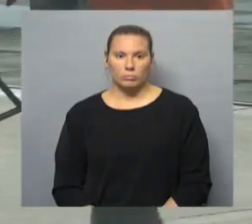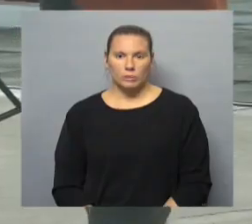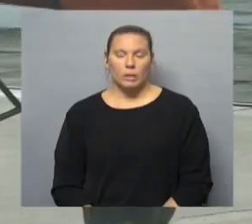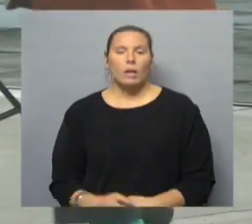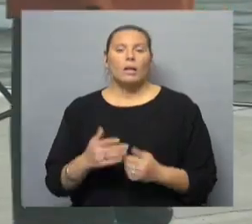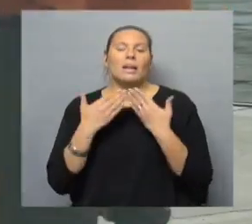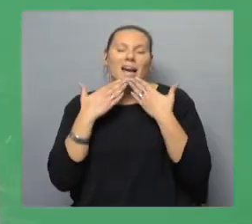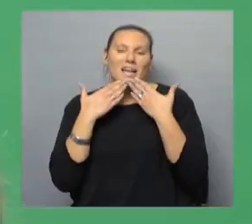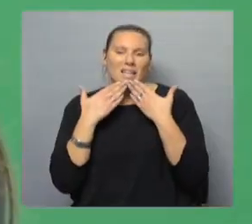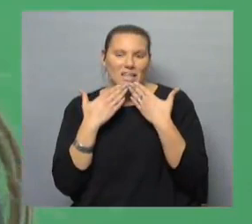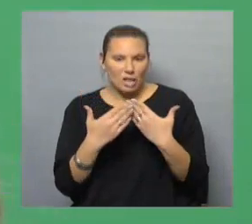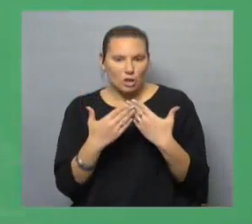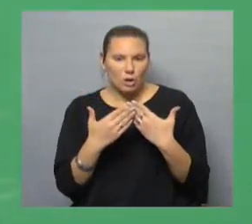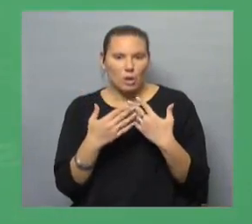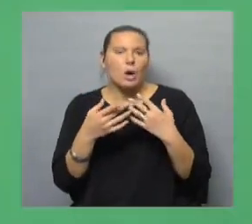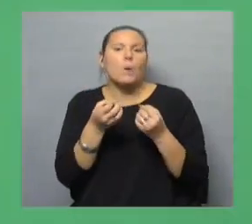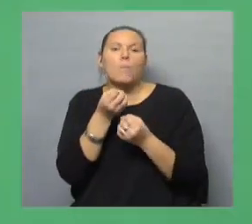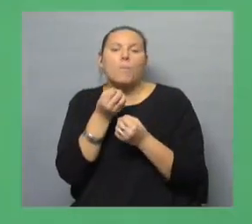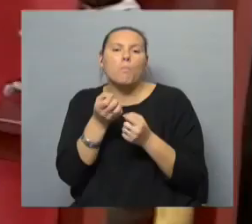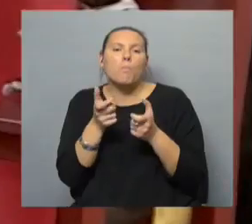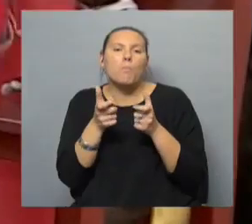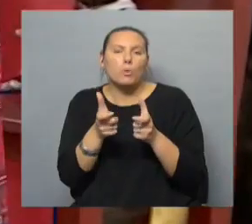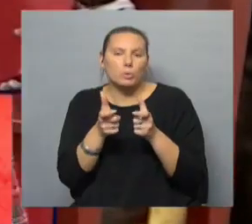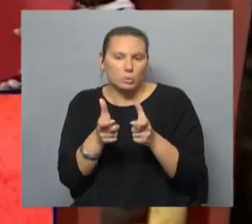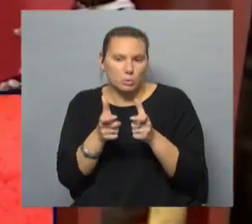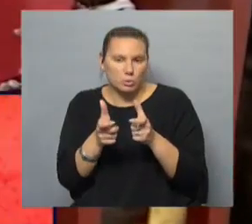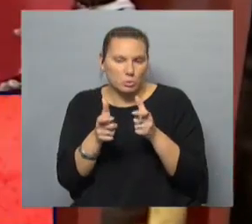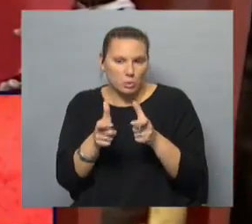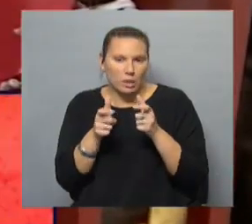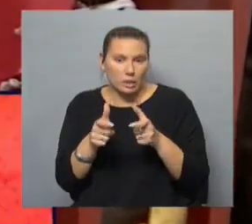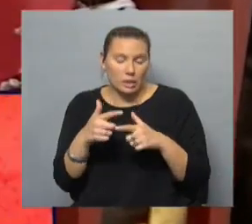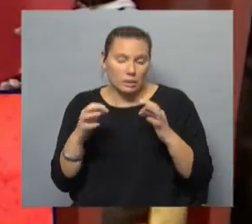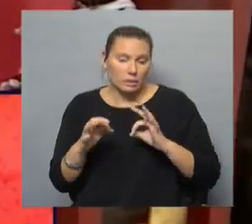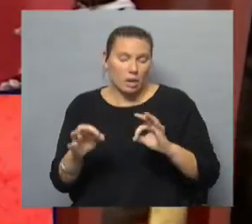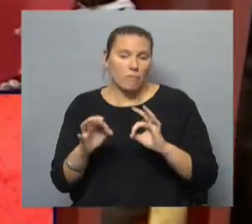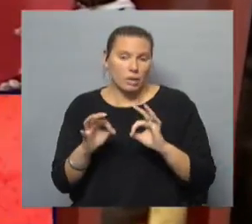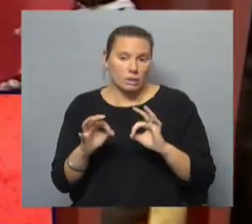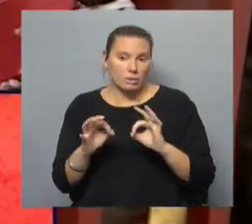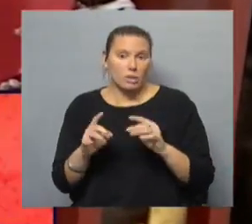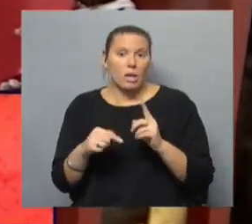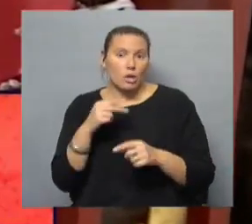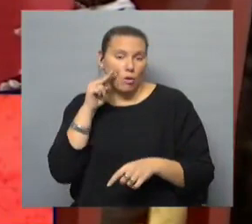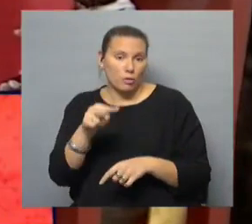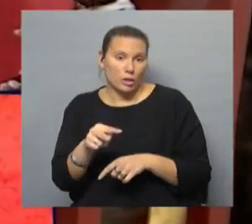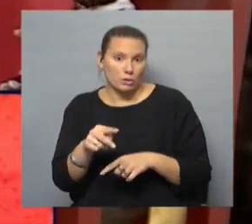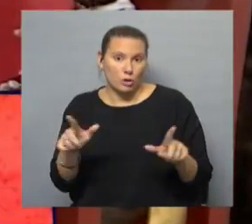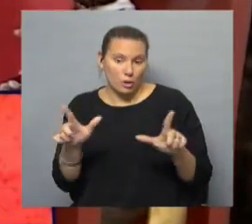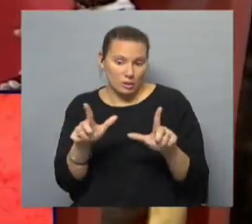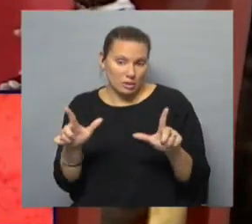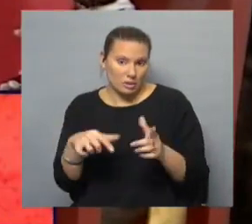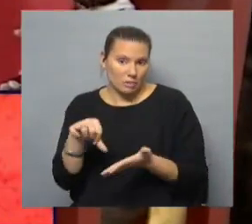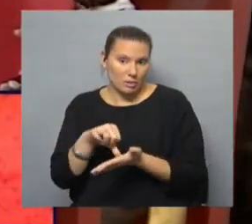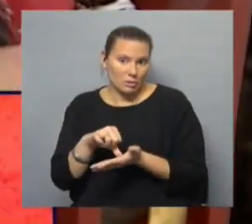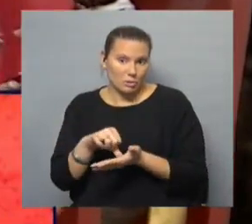Lía, yo te agradezco un montón, les deseo la mejor los mejores de los éxitos en esta temporada de vacaciones y bueno, los vamos a estar viendo en nuestra pantalla, así